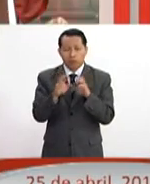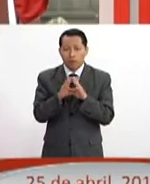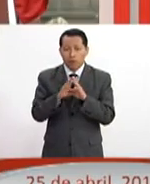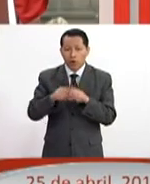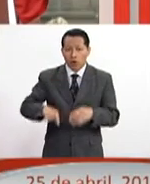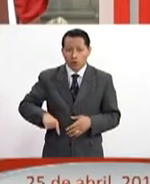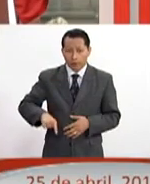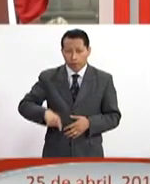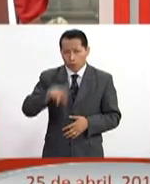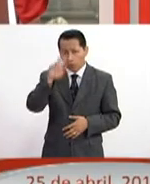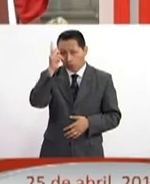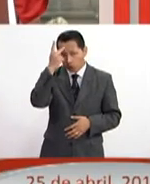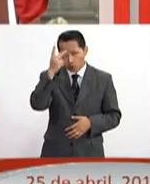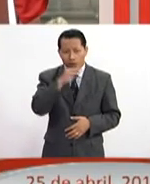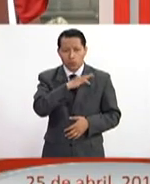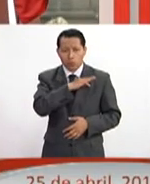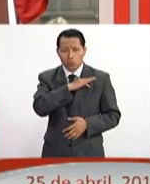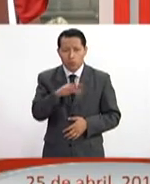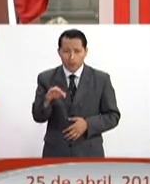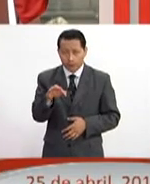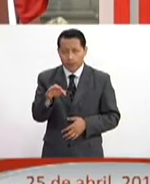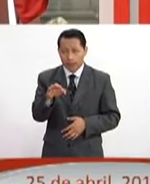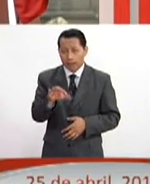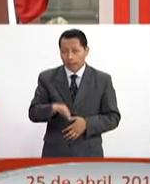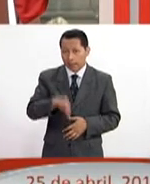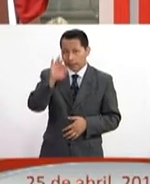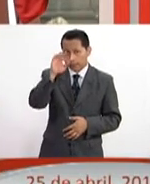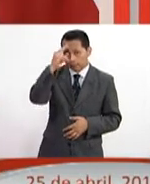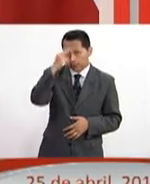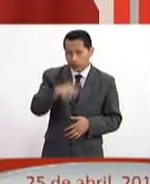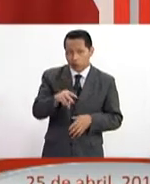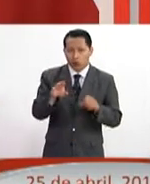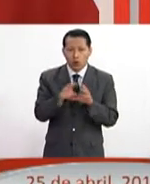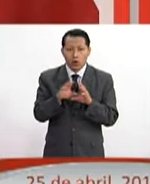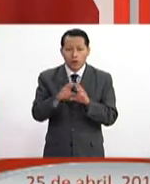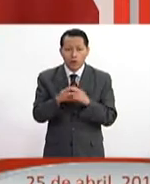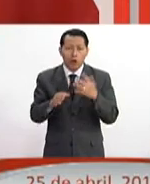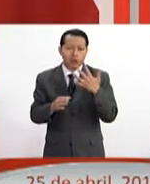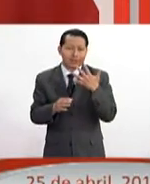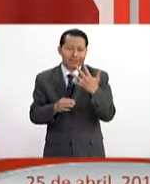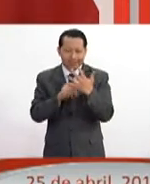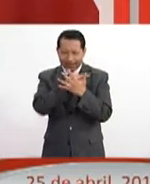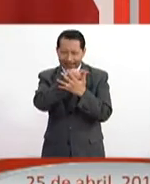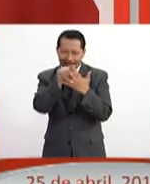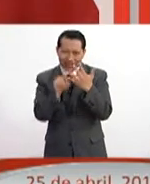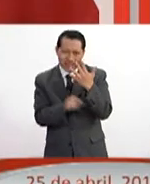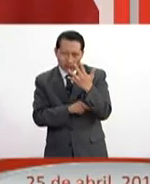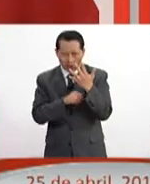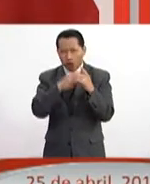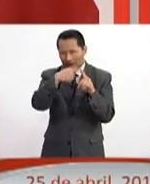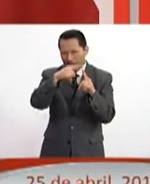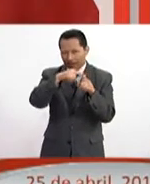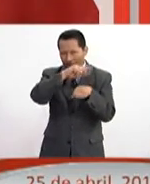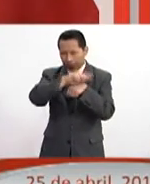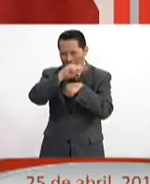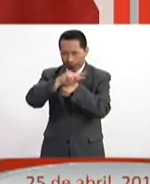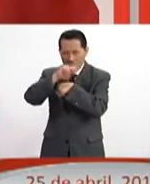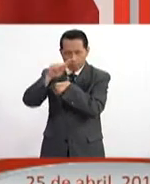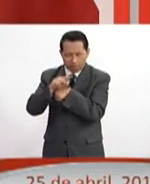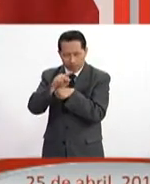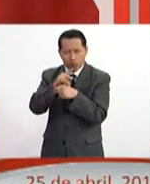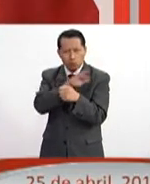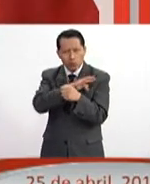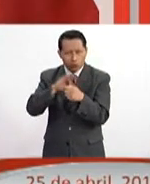de Polonia haya seleccionado a México como uno de los 5 mercados prioritarios que Polonia